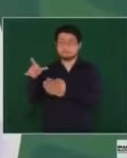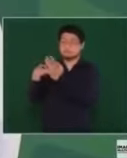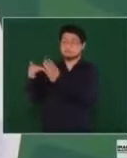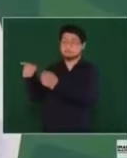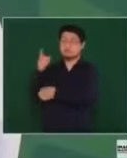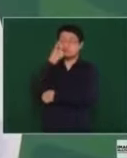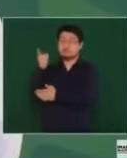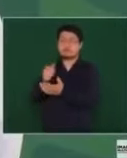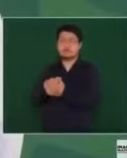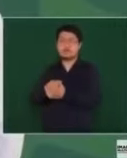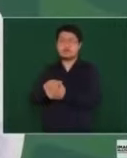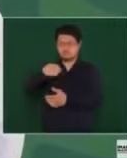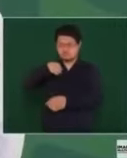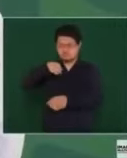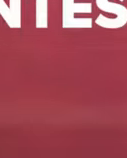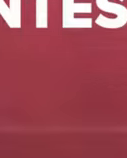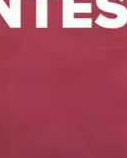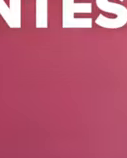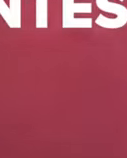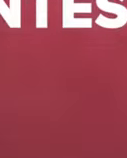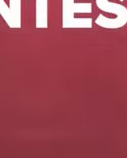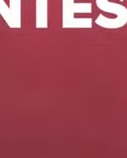apoyo a los adultos mayores